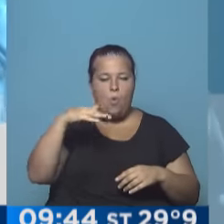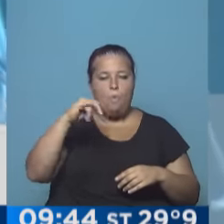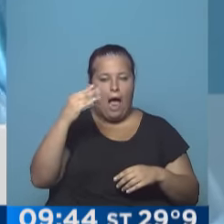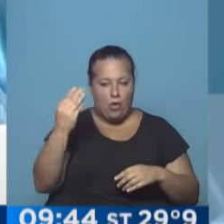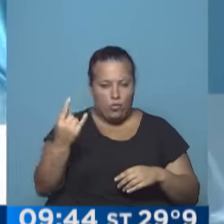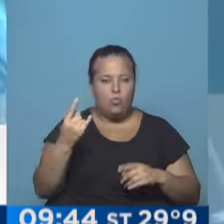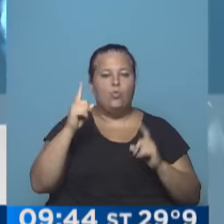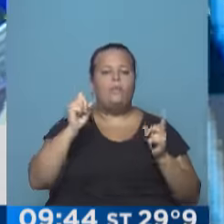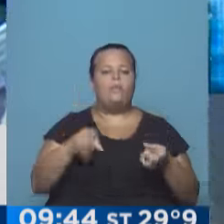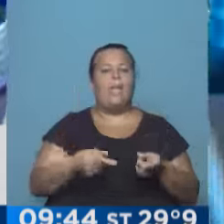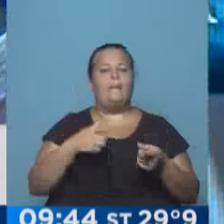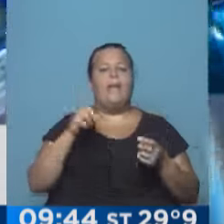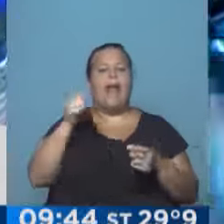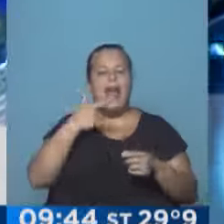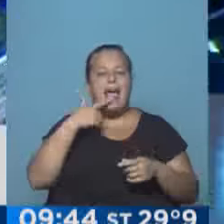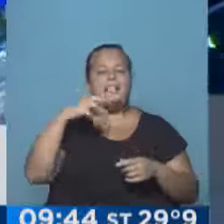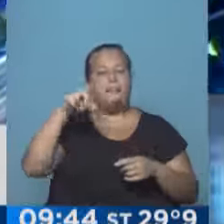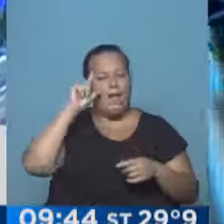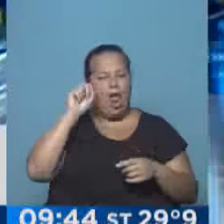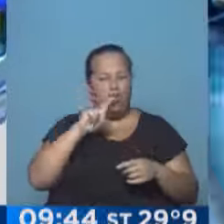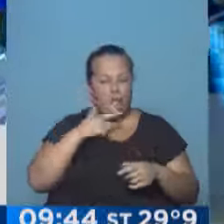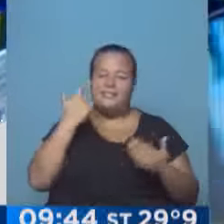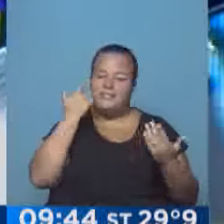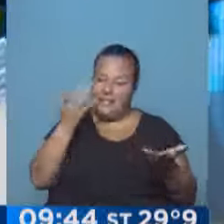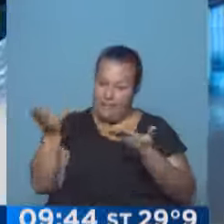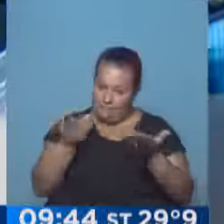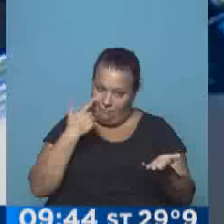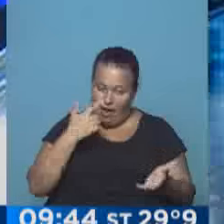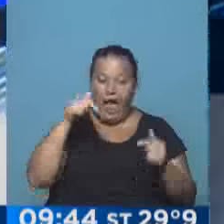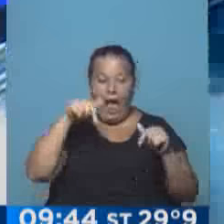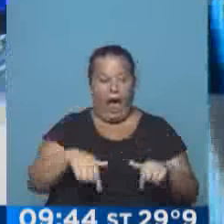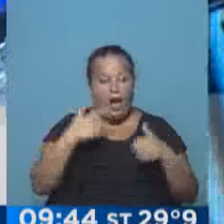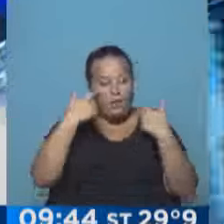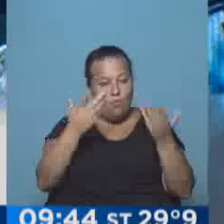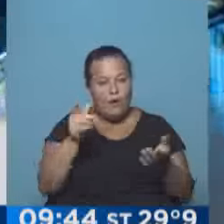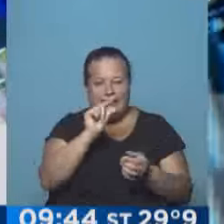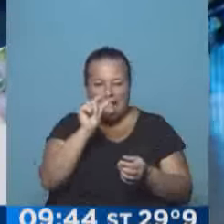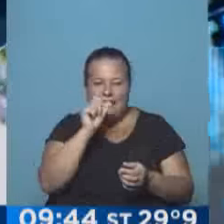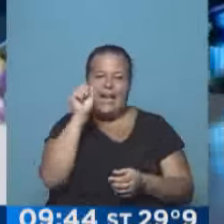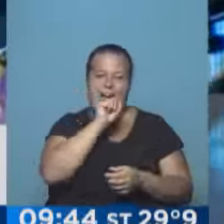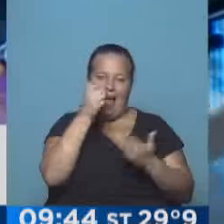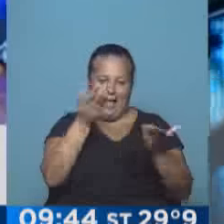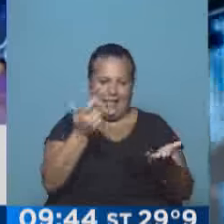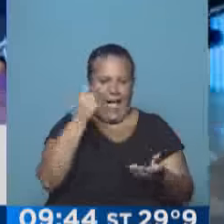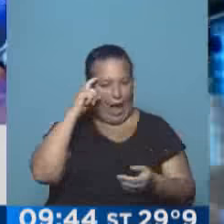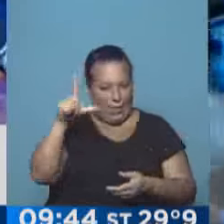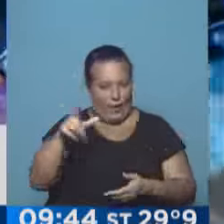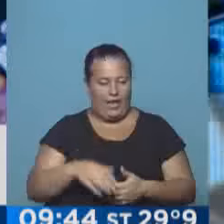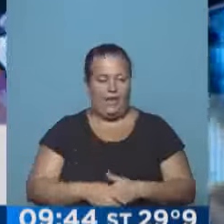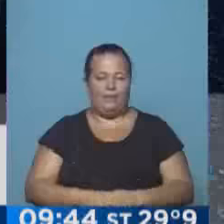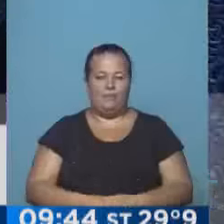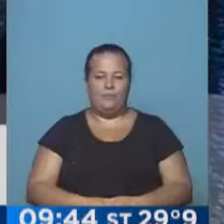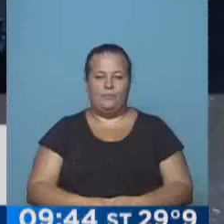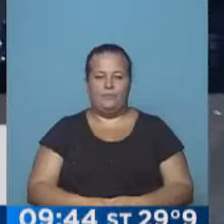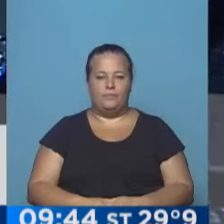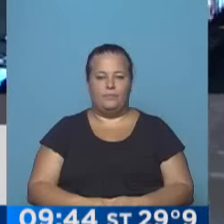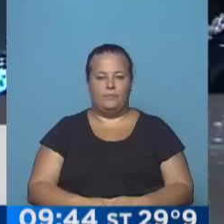después con Las Pelotas. Así que ya está hecha la invitación. Ahora te invitamos a escuchar unos segunditos a Abel Pintos.